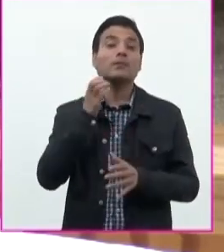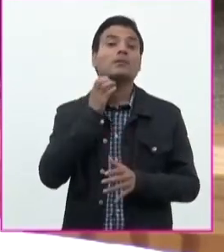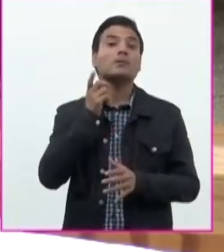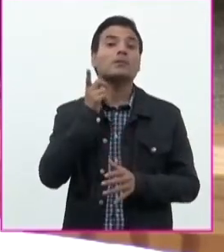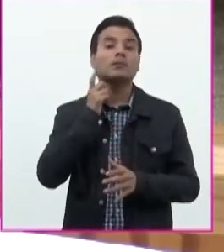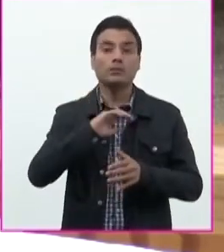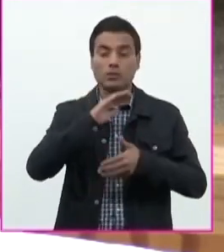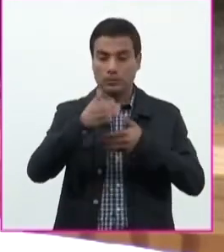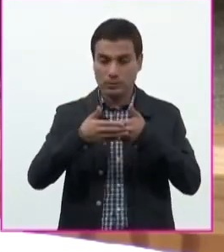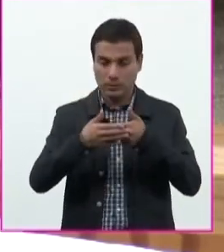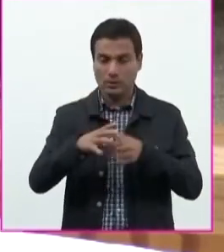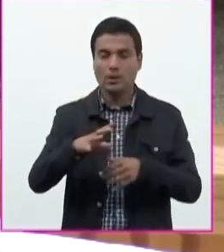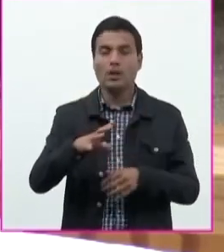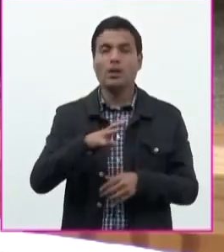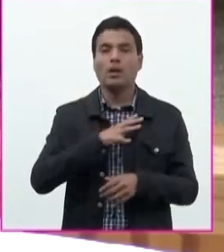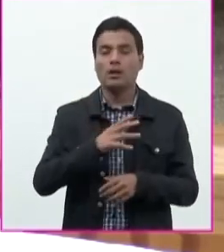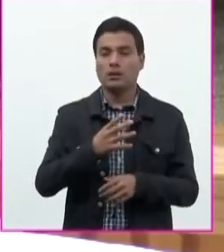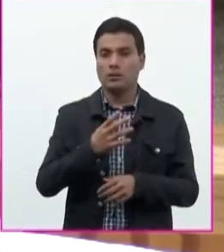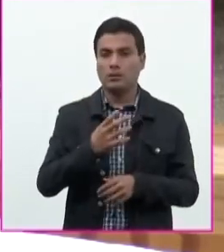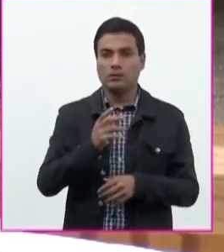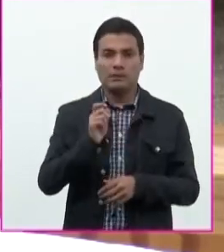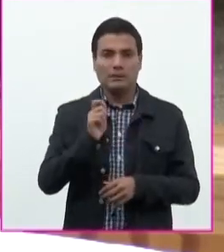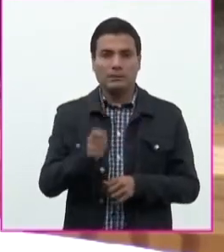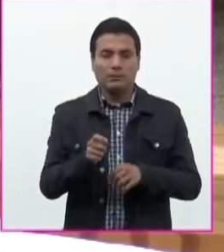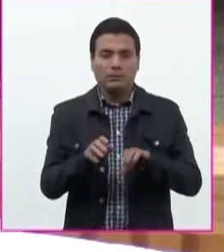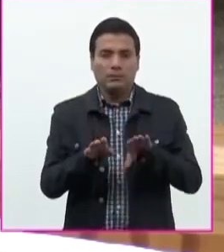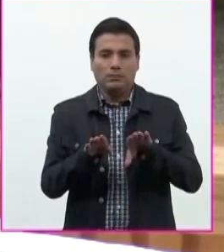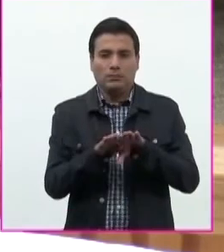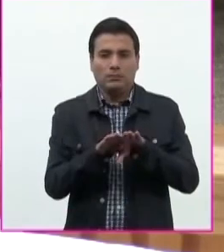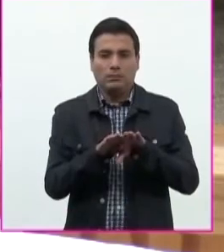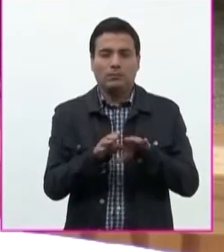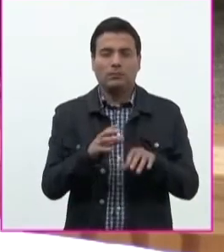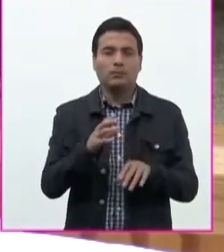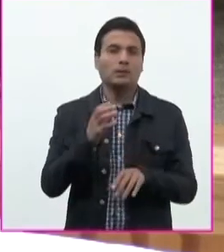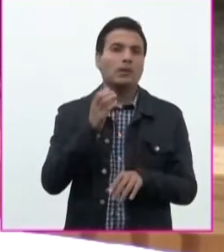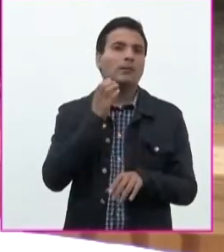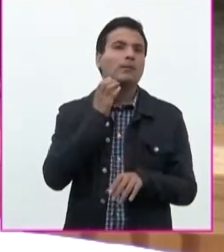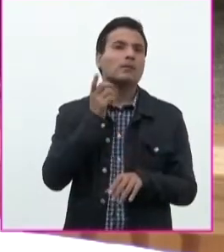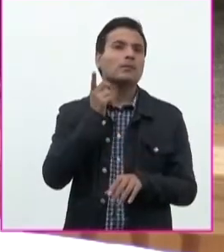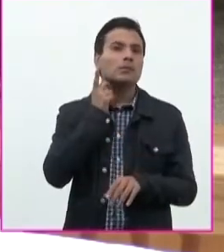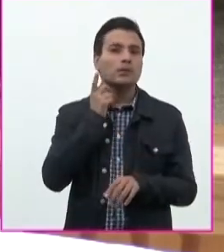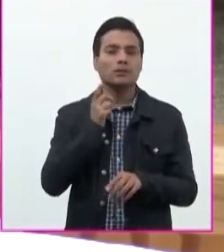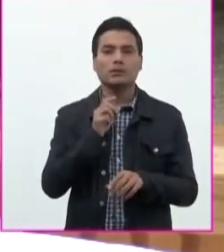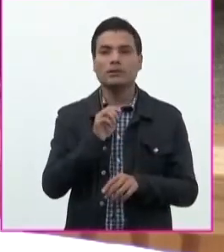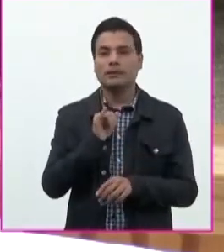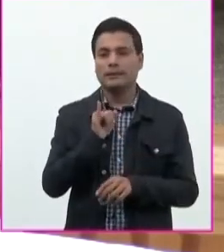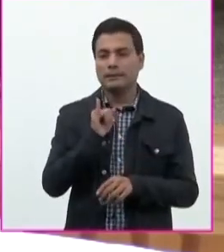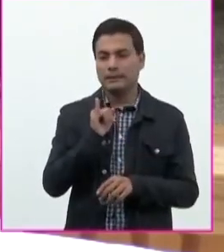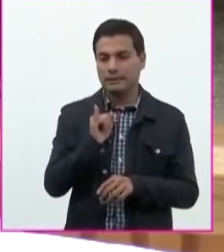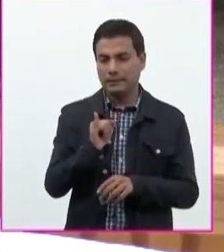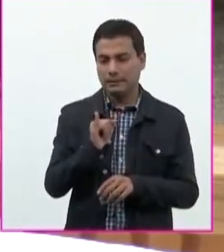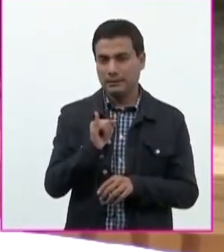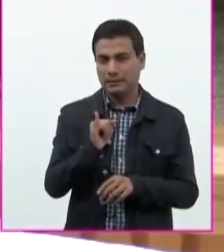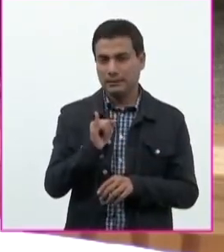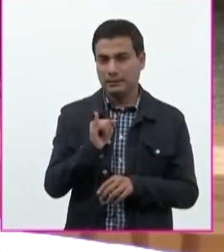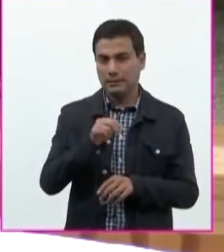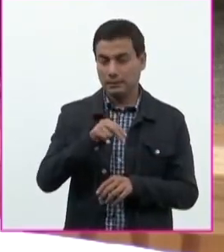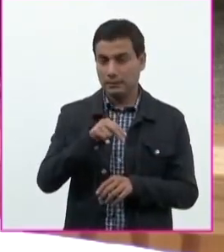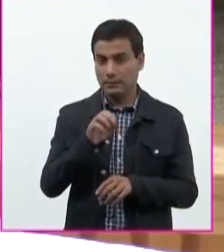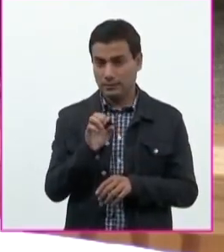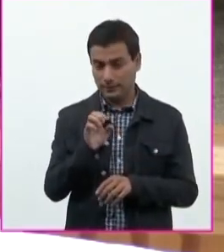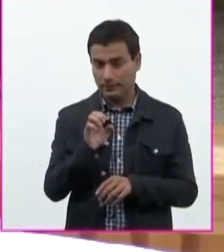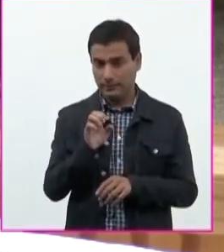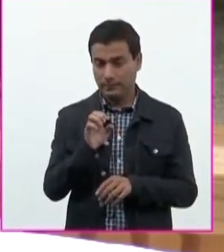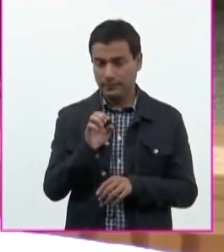somos dos partes del estado mexicano la cámara de diputados- el instituto nacional de electoral